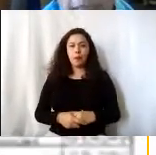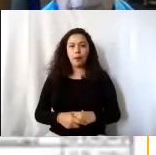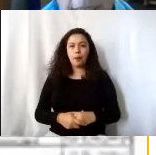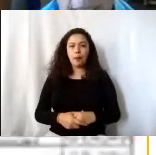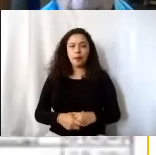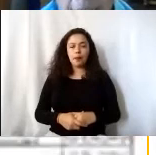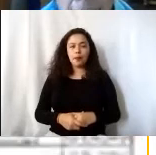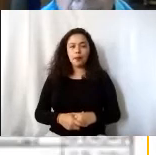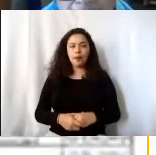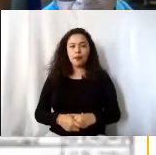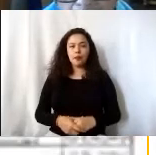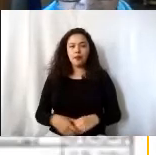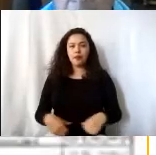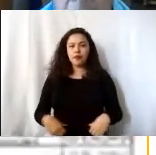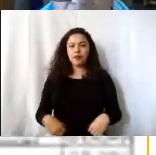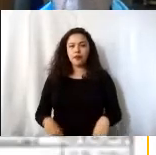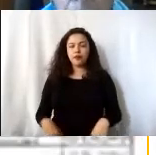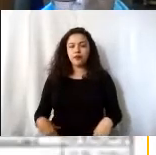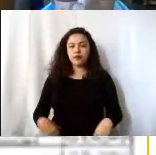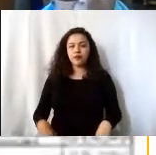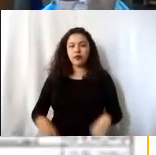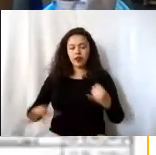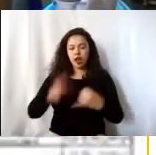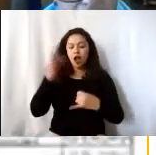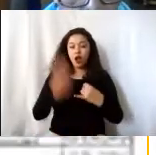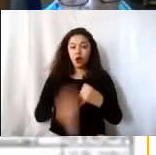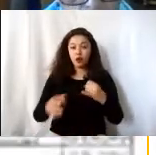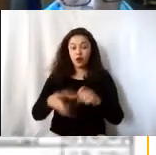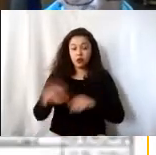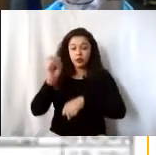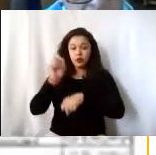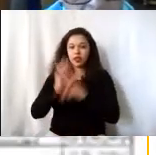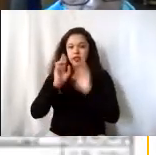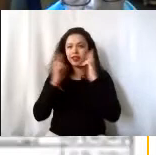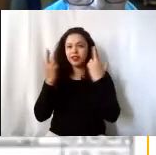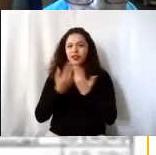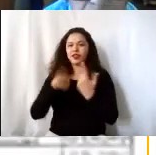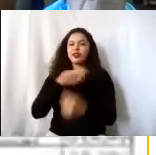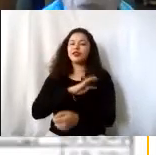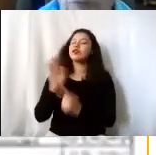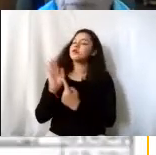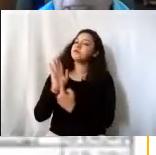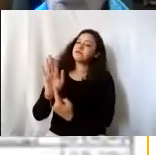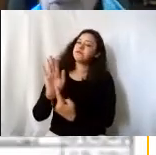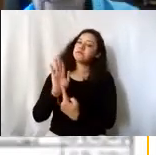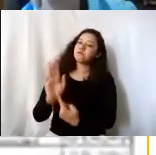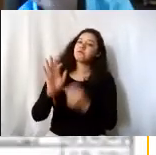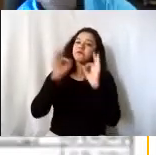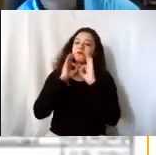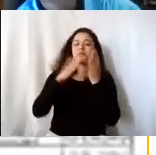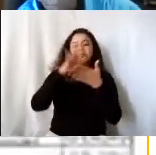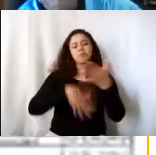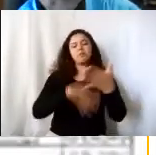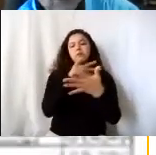En la última sesión vamos a mostrarle una serie de formatos